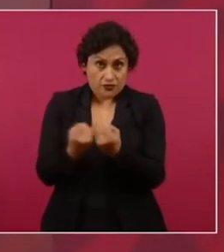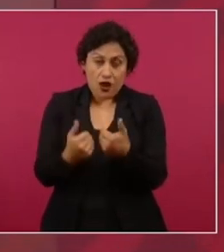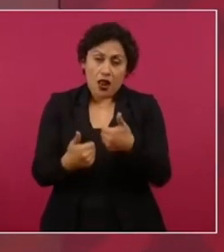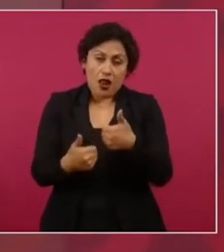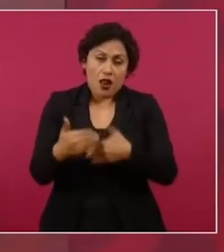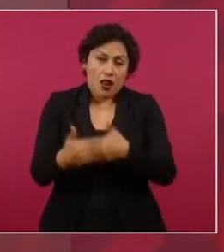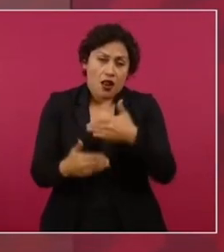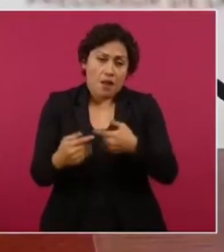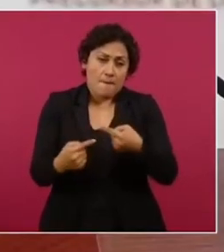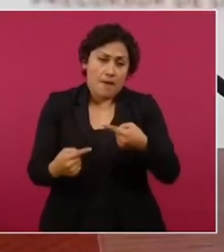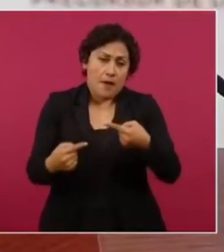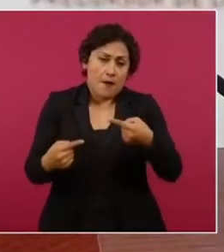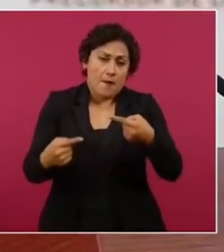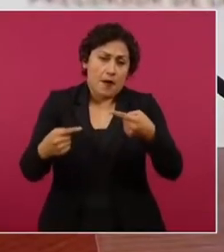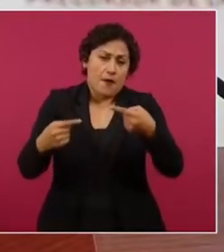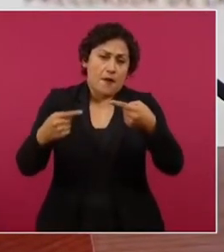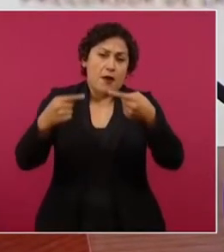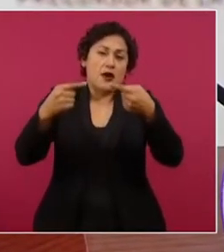Gano